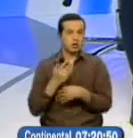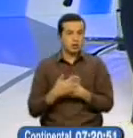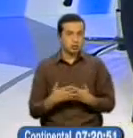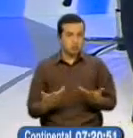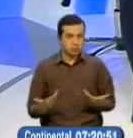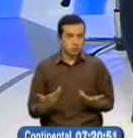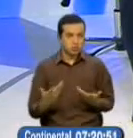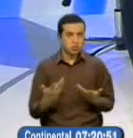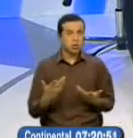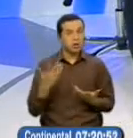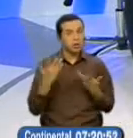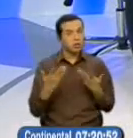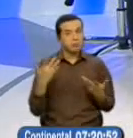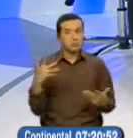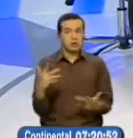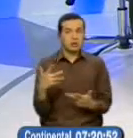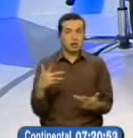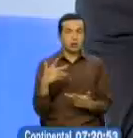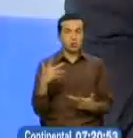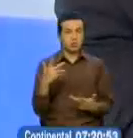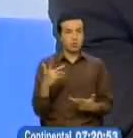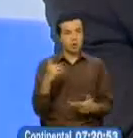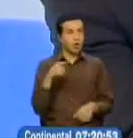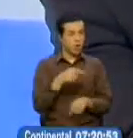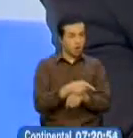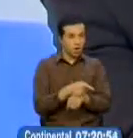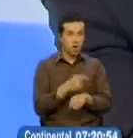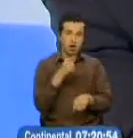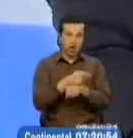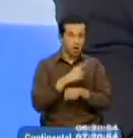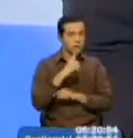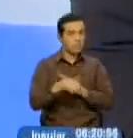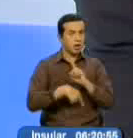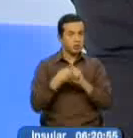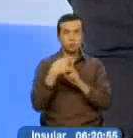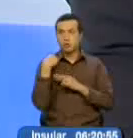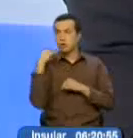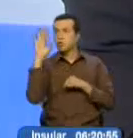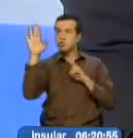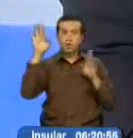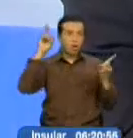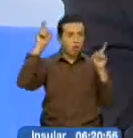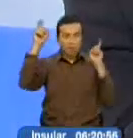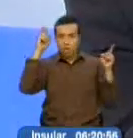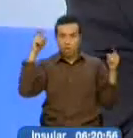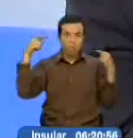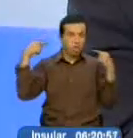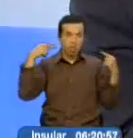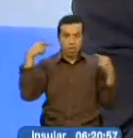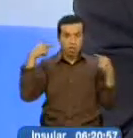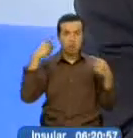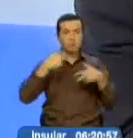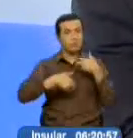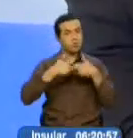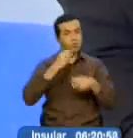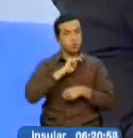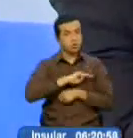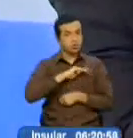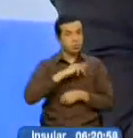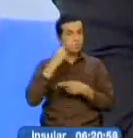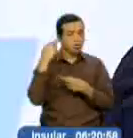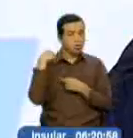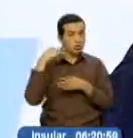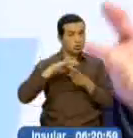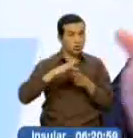un temor de que haya una sobreposición de funciones y que estaría poniéndose en riesgo las competencias municipales.